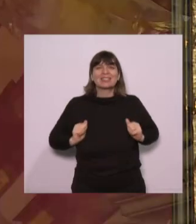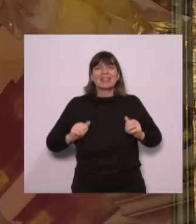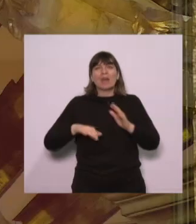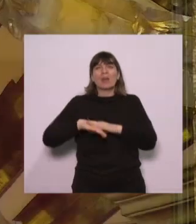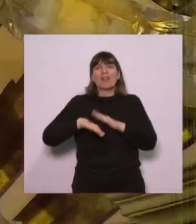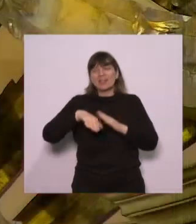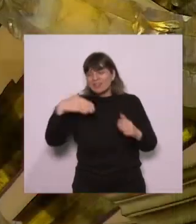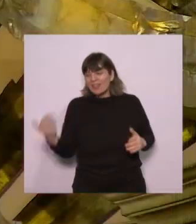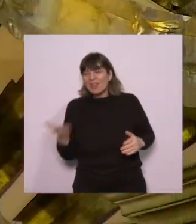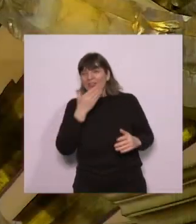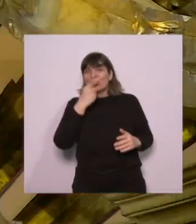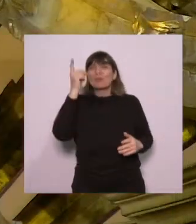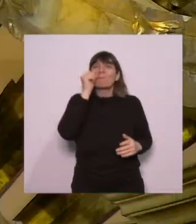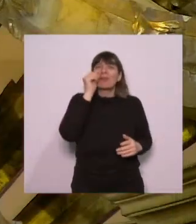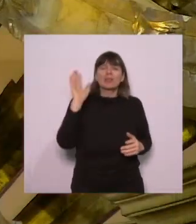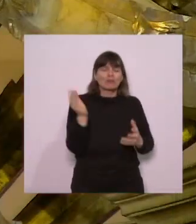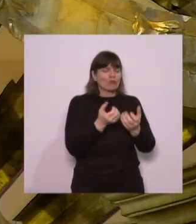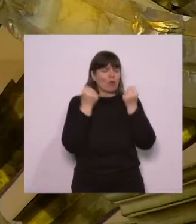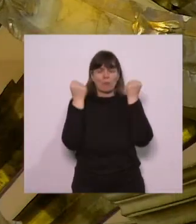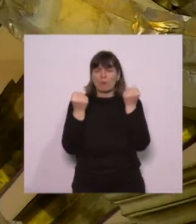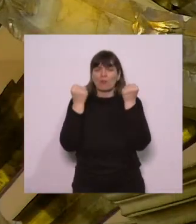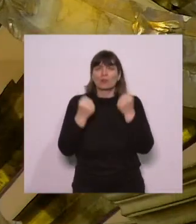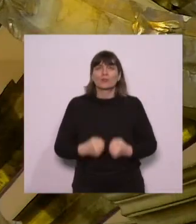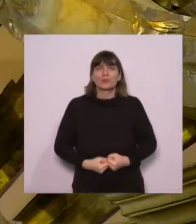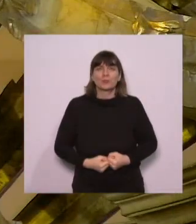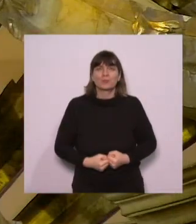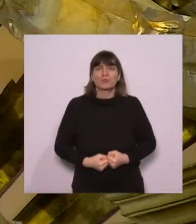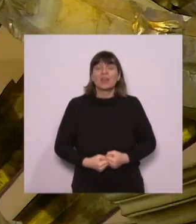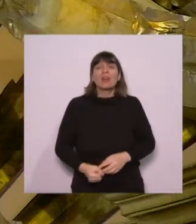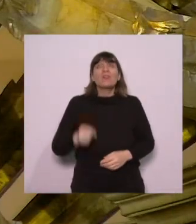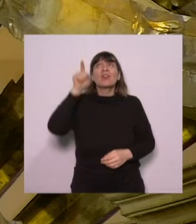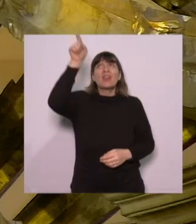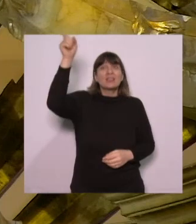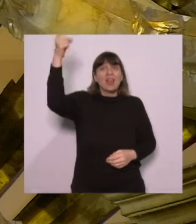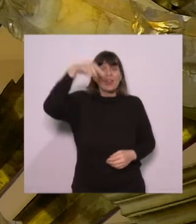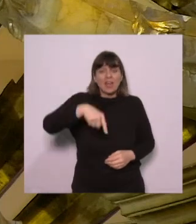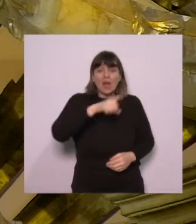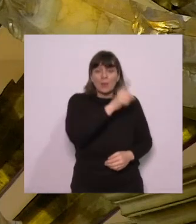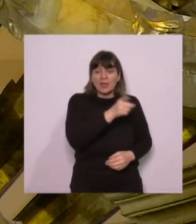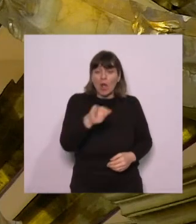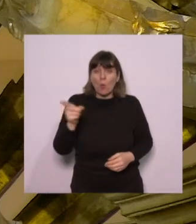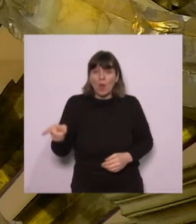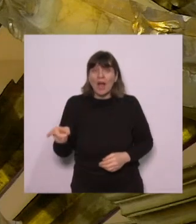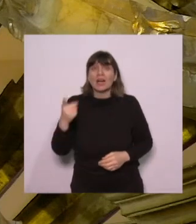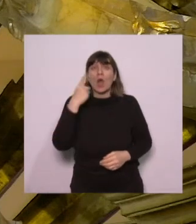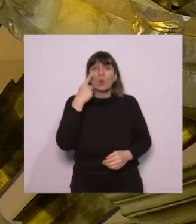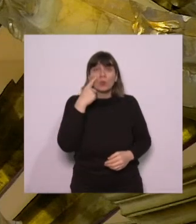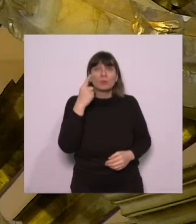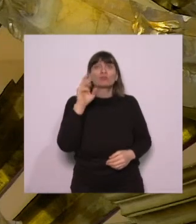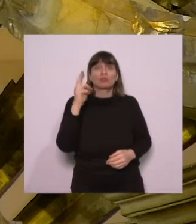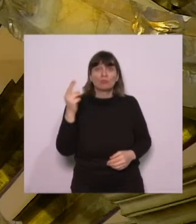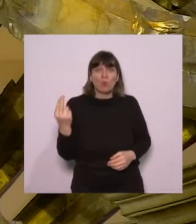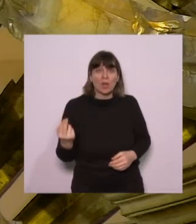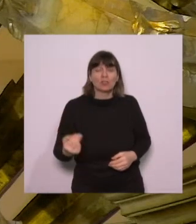Está sentado a la derecha de Dios Padre Todopoderoso. Desde allí ha de venir a juzgar